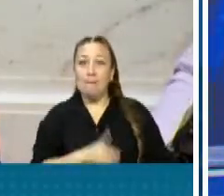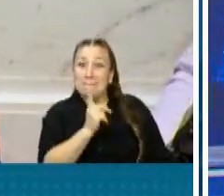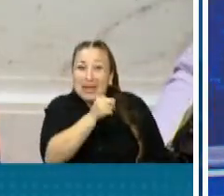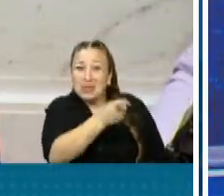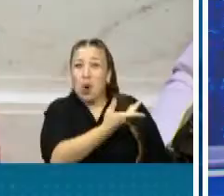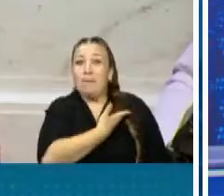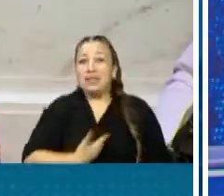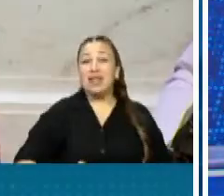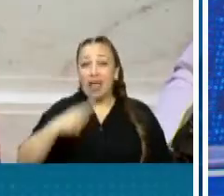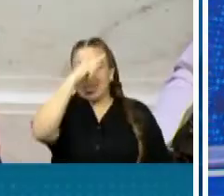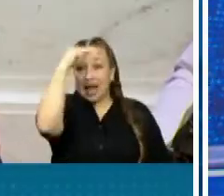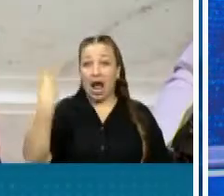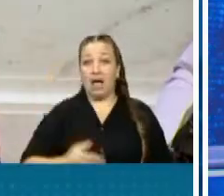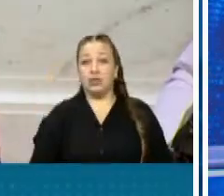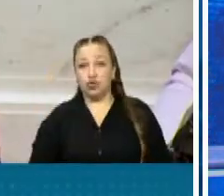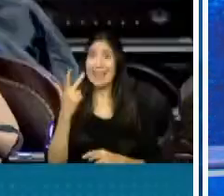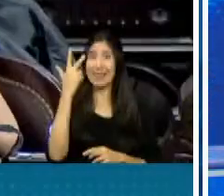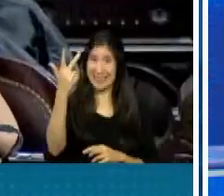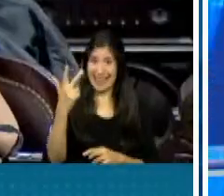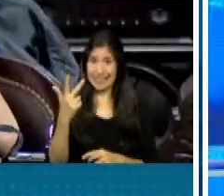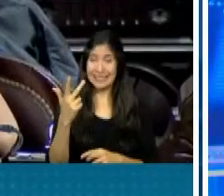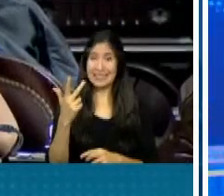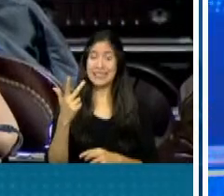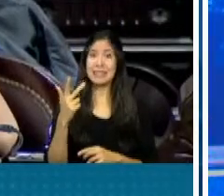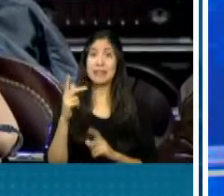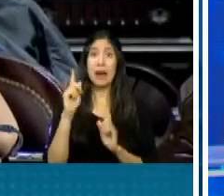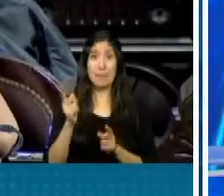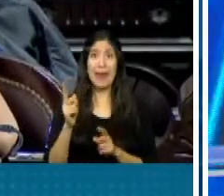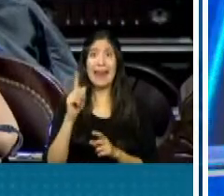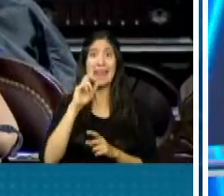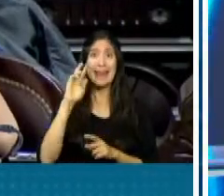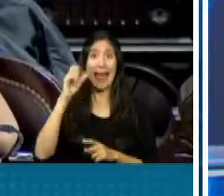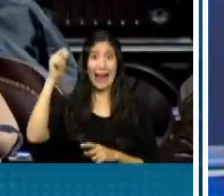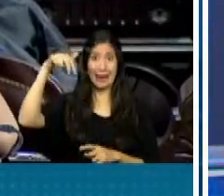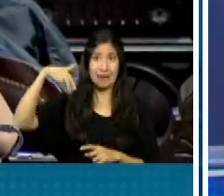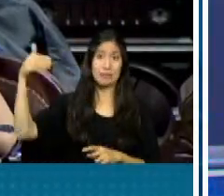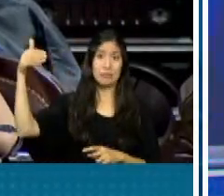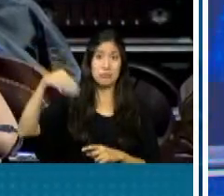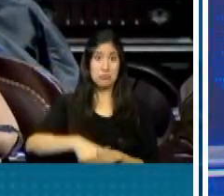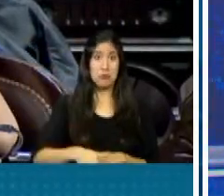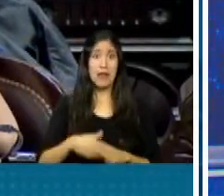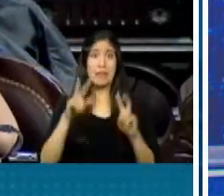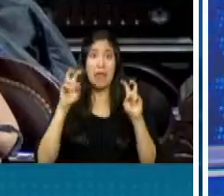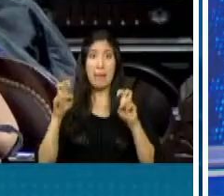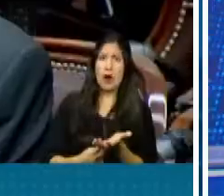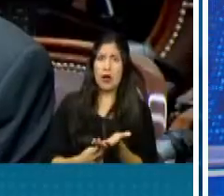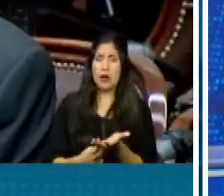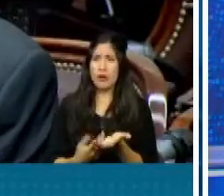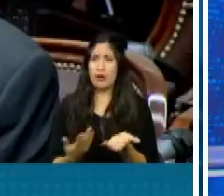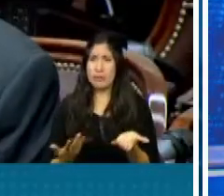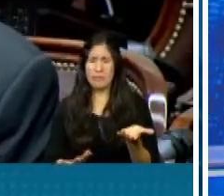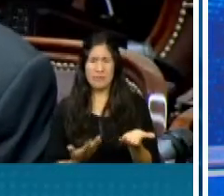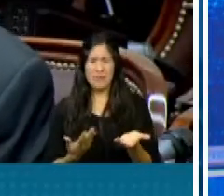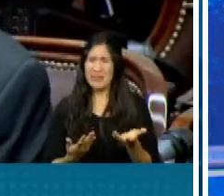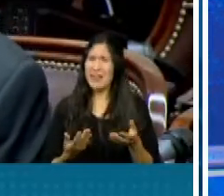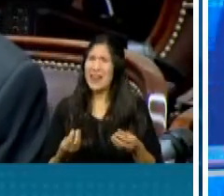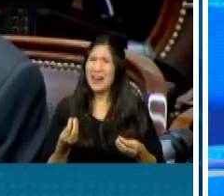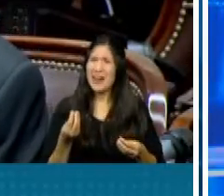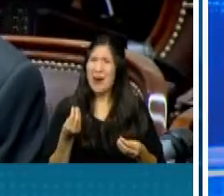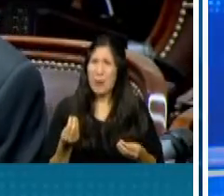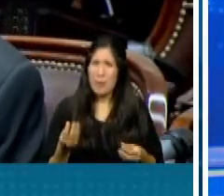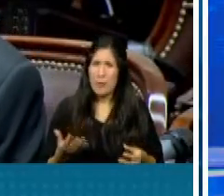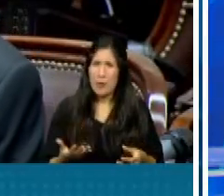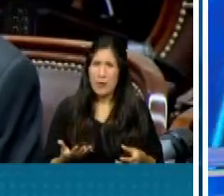comprensible. Cuando te toca un cargo ejecutivo decís, yo quiero, pero los recursos no los tengo. Es la línea de los últimos 3 presidentes. Sí. A